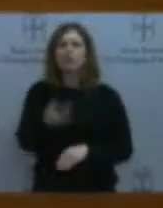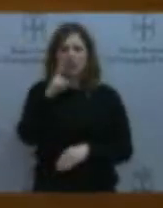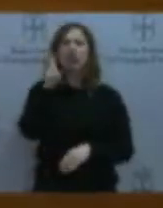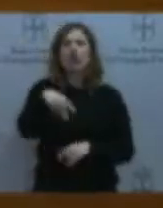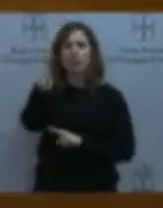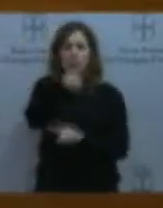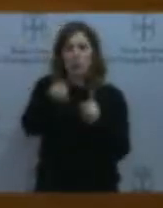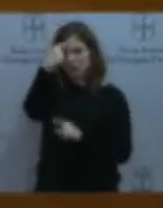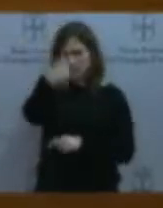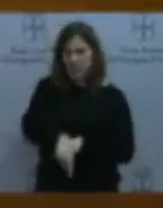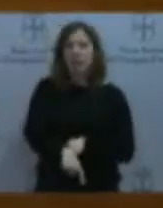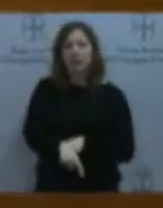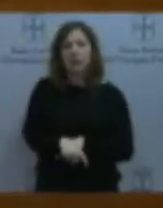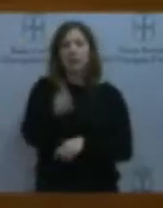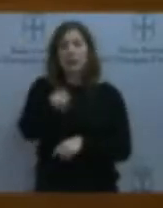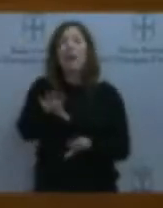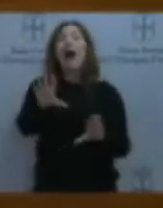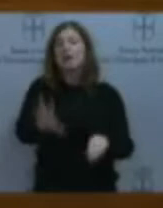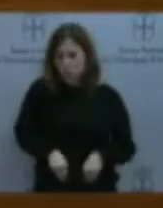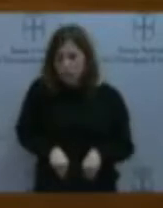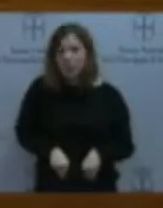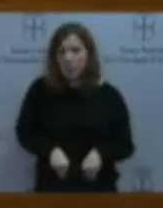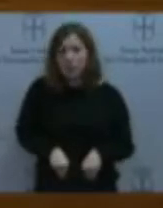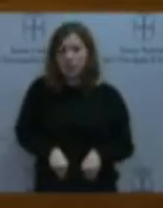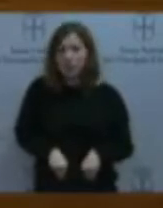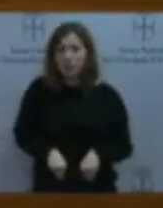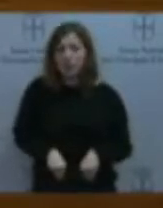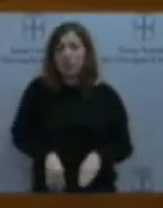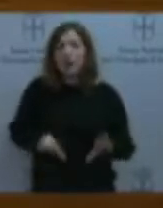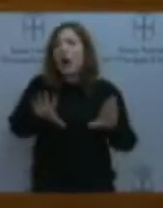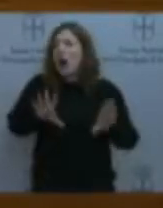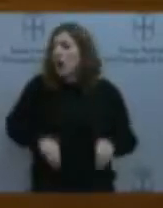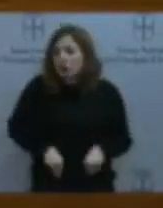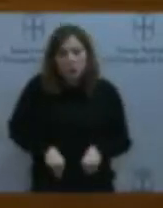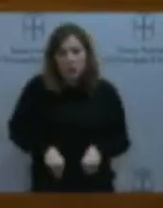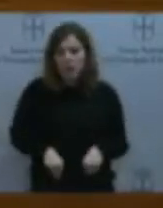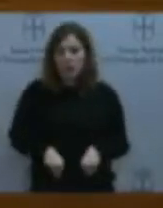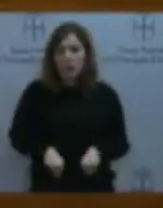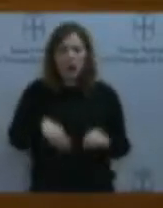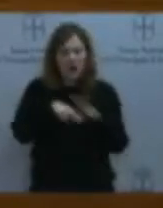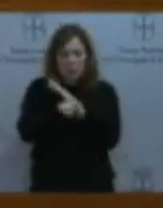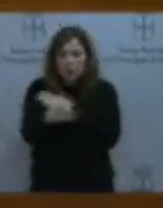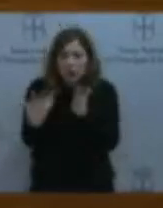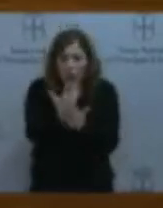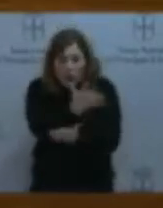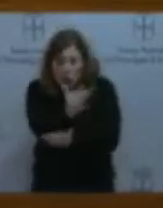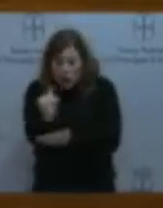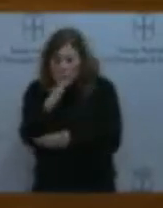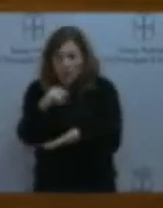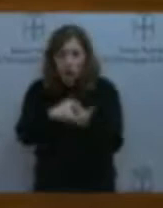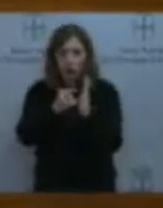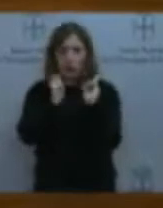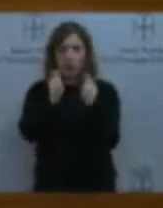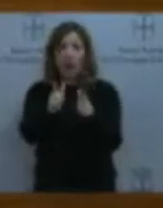problema como asumir hasta el último instrumento disponible para resolverlo. Y el problema